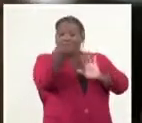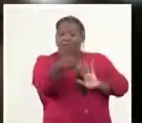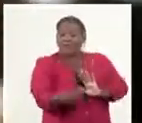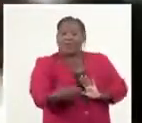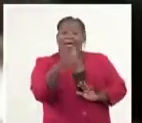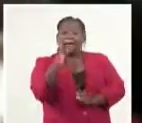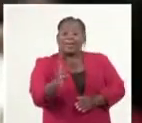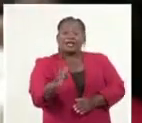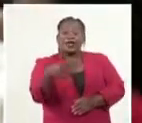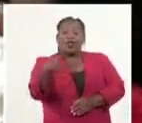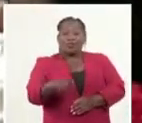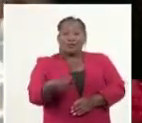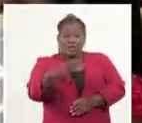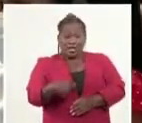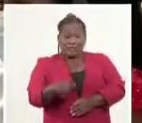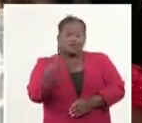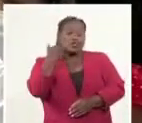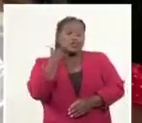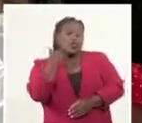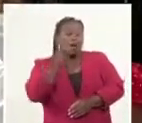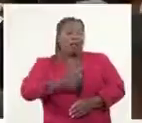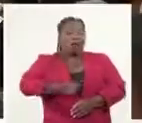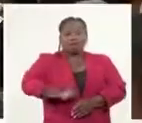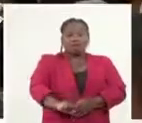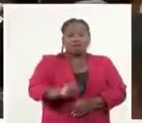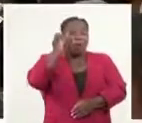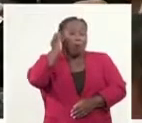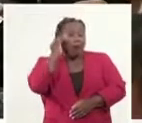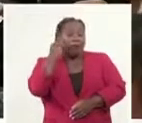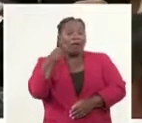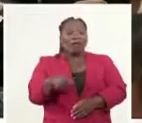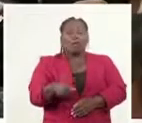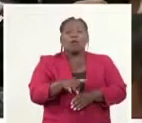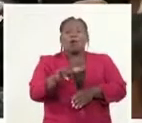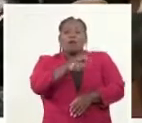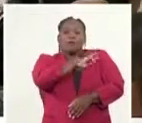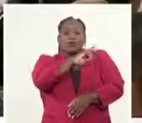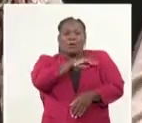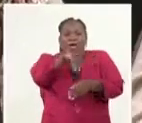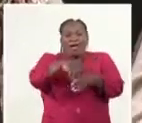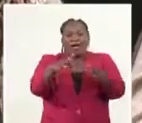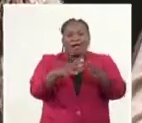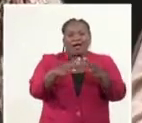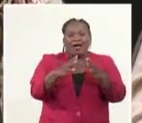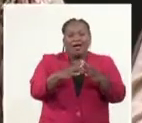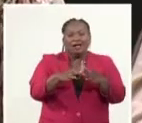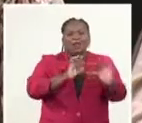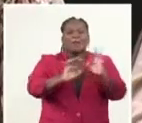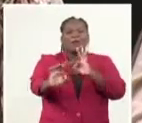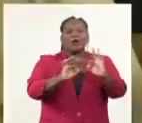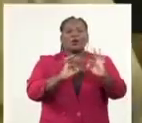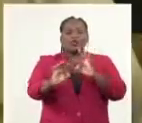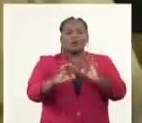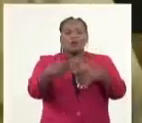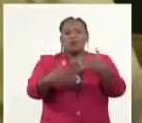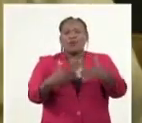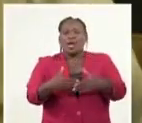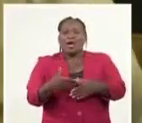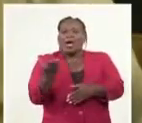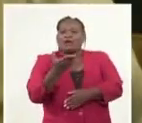sexuales y reproductivos de la mujer, la distribución equitativa de las responsabilidades domésticas, la protección frente a situaciones de violencia y llama a